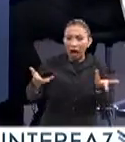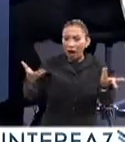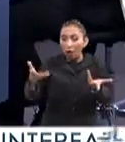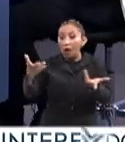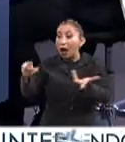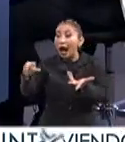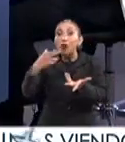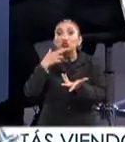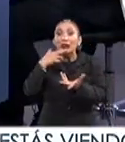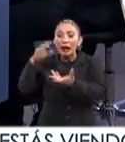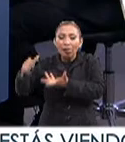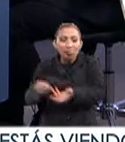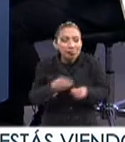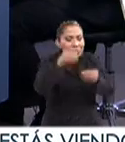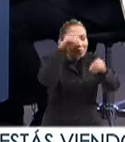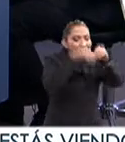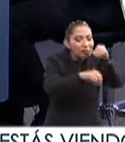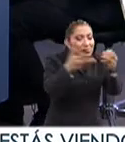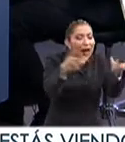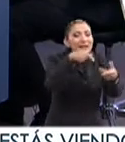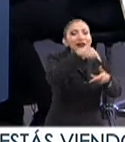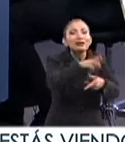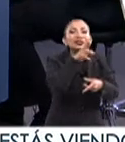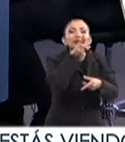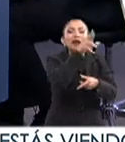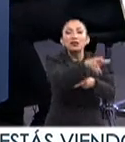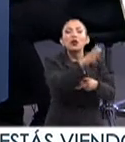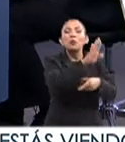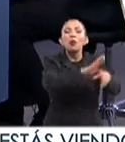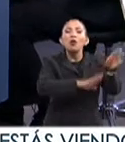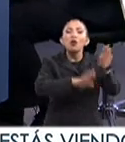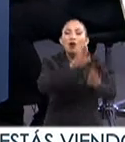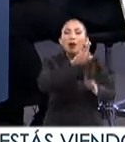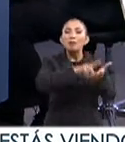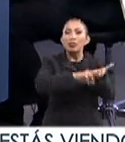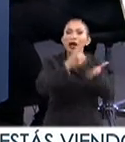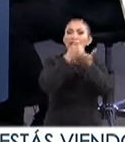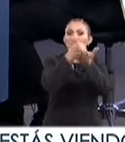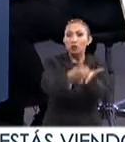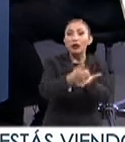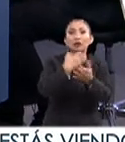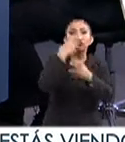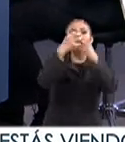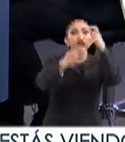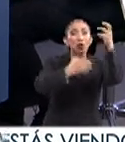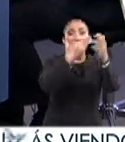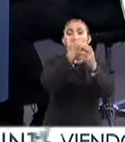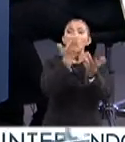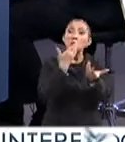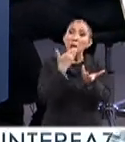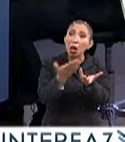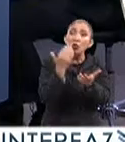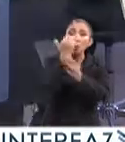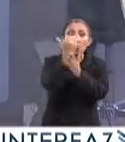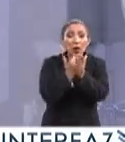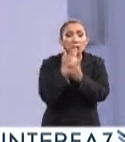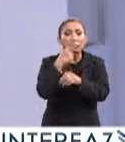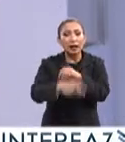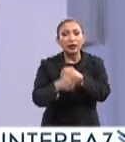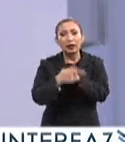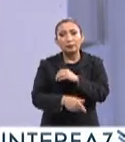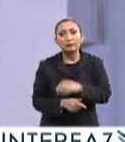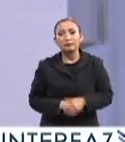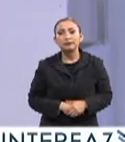Y además puedes producir de la mano un combustible renovable, verde, que además en emisiones también tiene ventajas. Claro. En